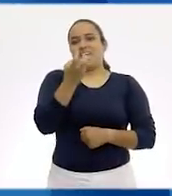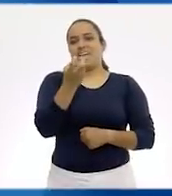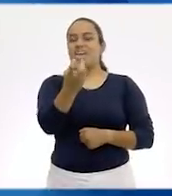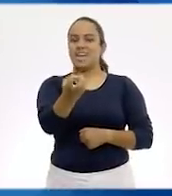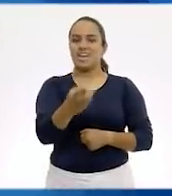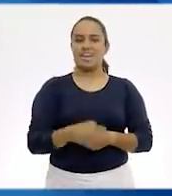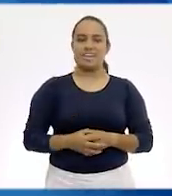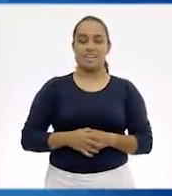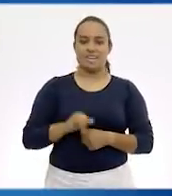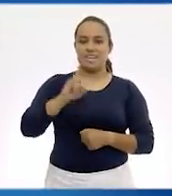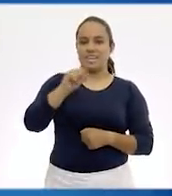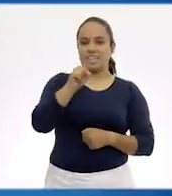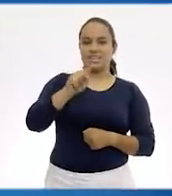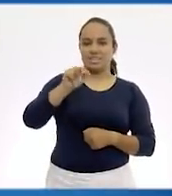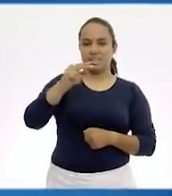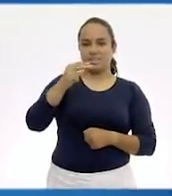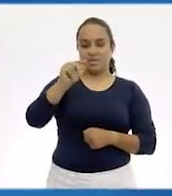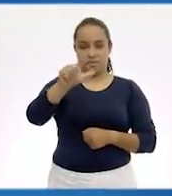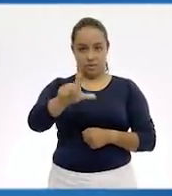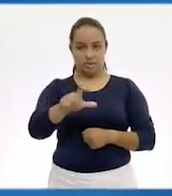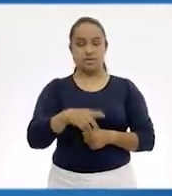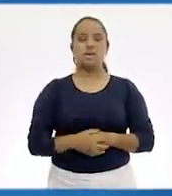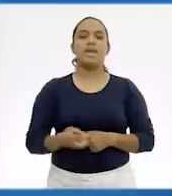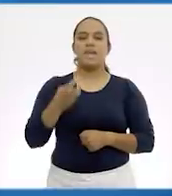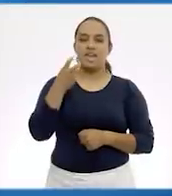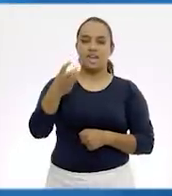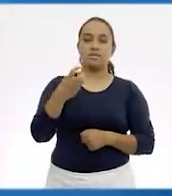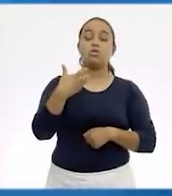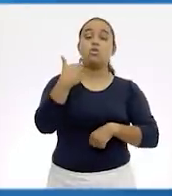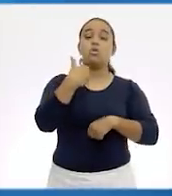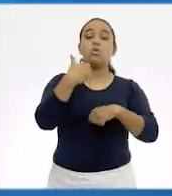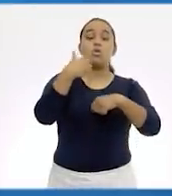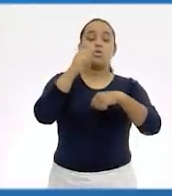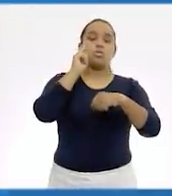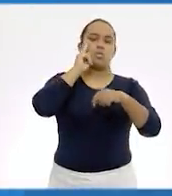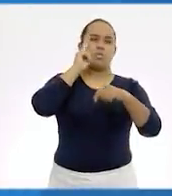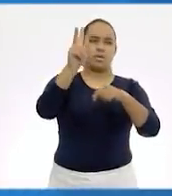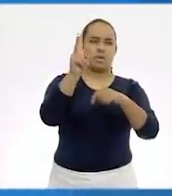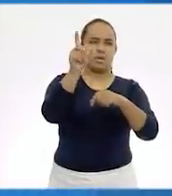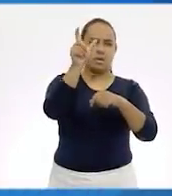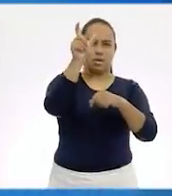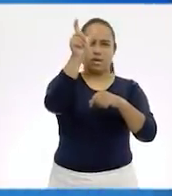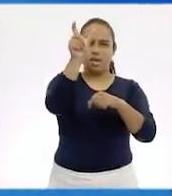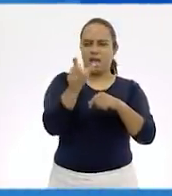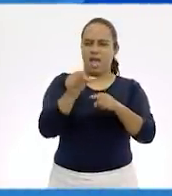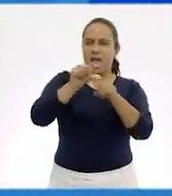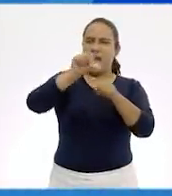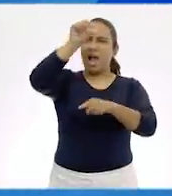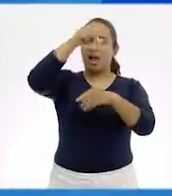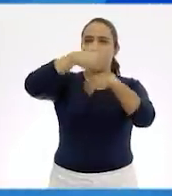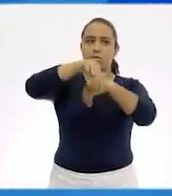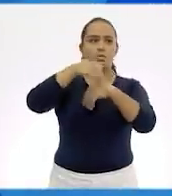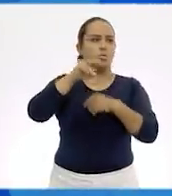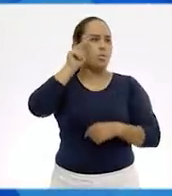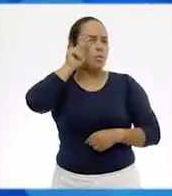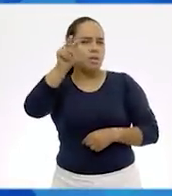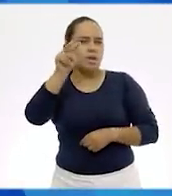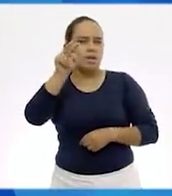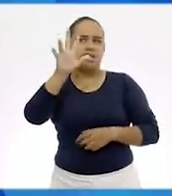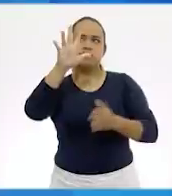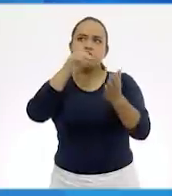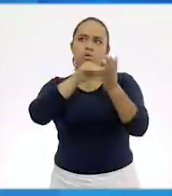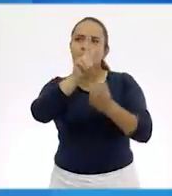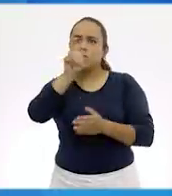¡Exacto! El Iztaccíhuatl. Exacto. Ubicando en la columna de alturas, podemos ver la cantidad que te está